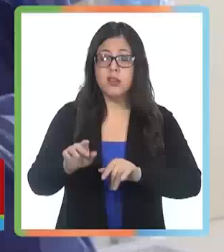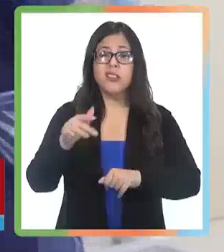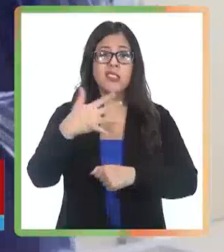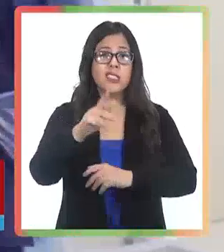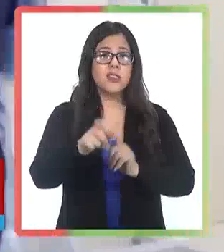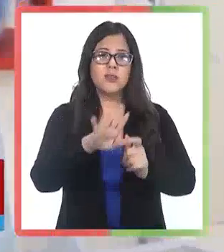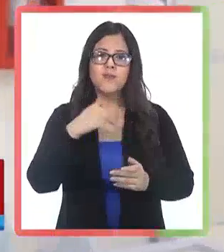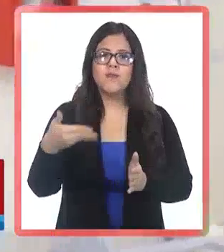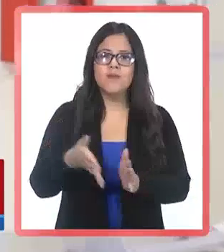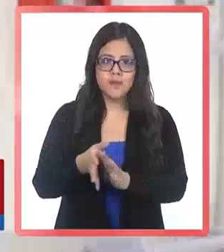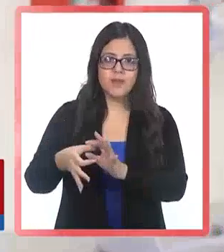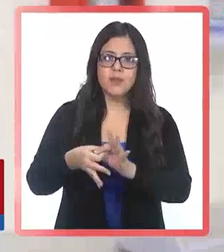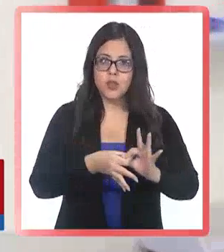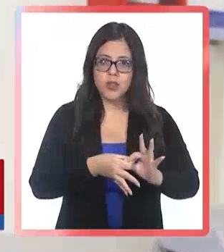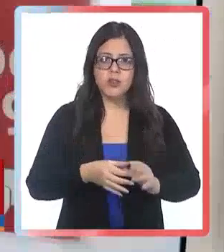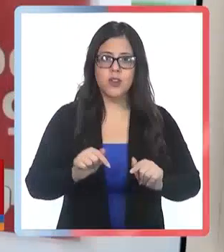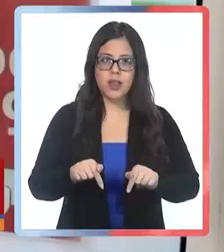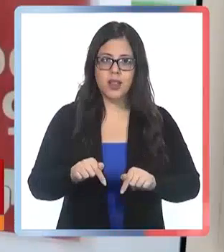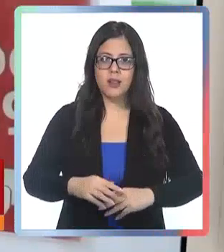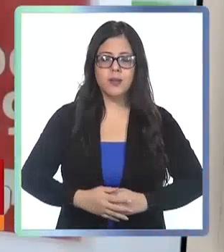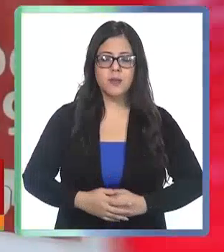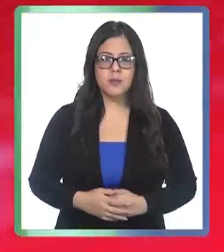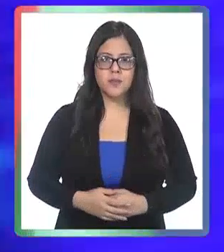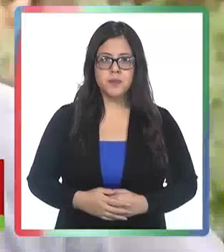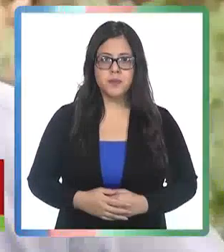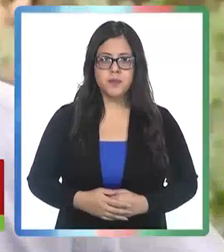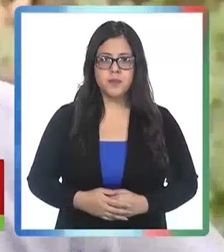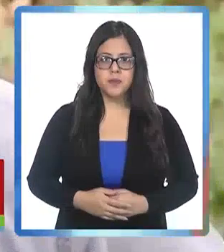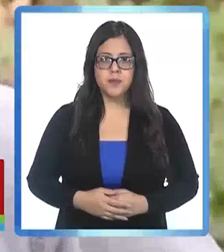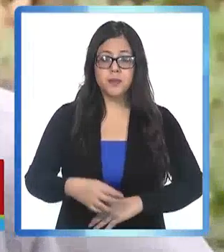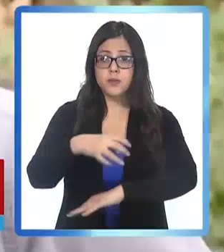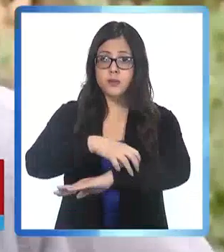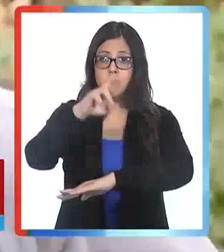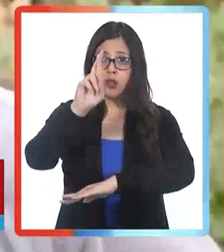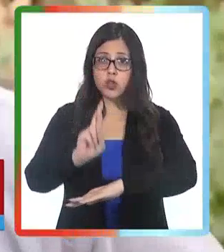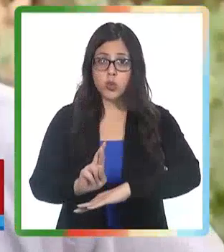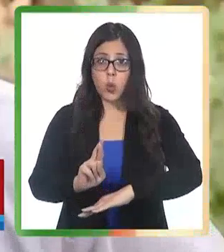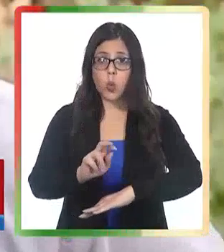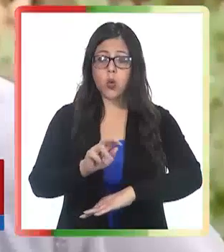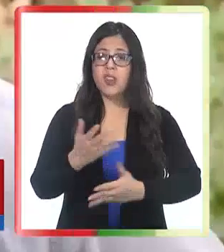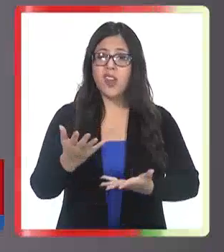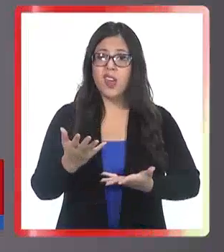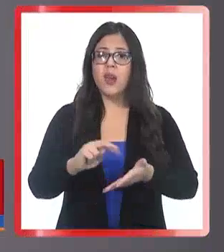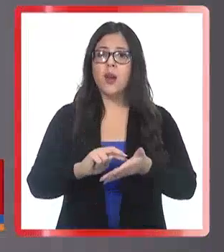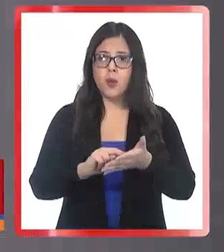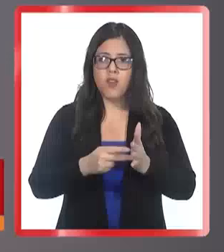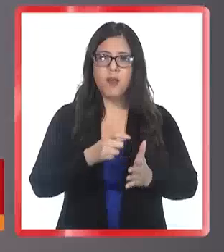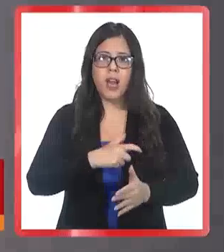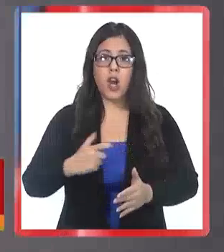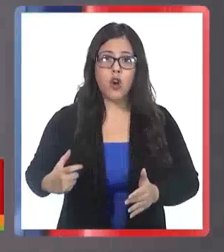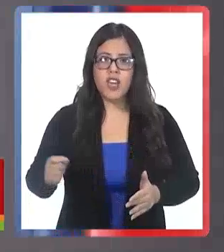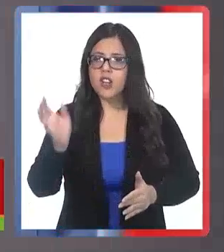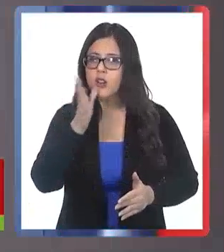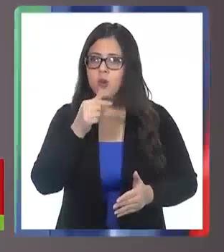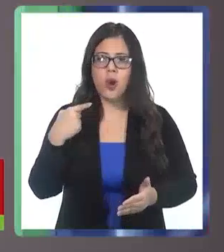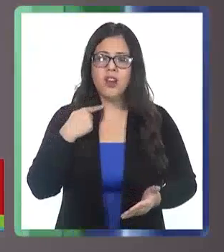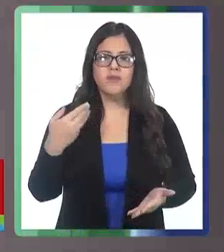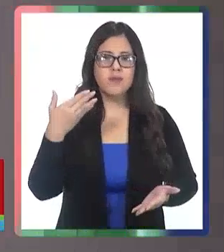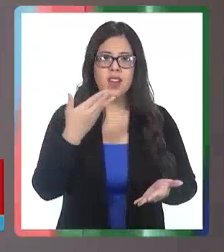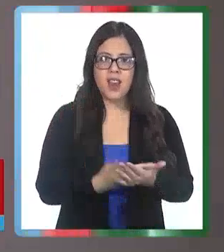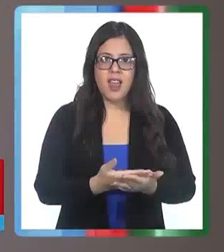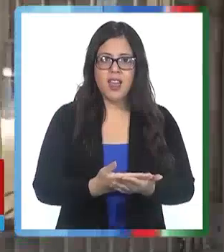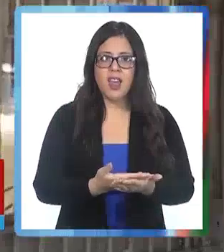enfermaron y 15 fallecieron por este coronavirus. En la macrozona sur se enciende la polémica porque el gobierno